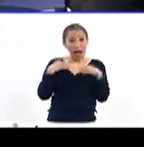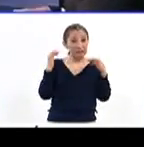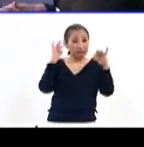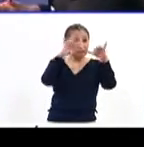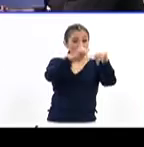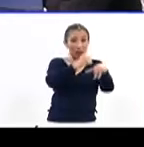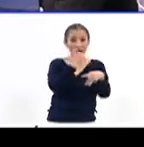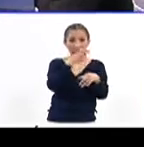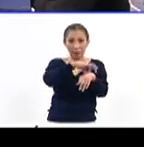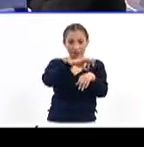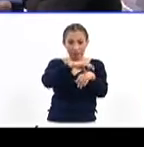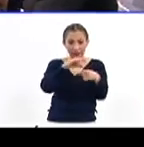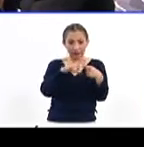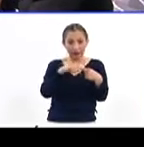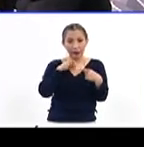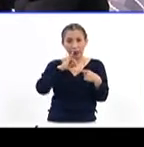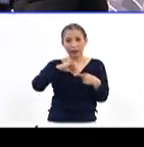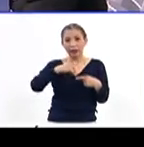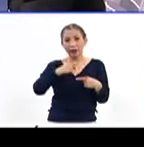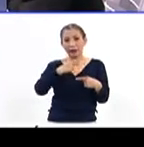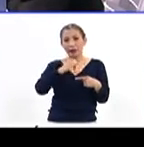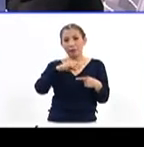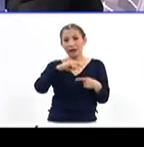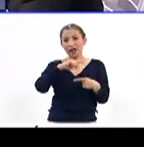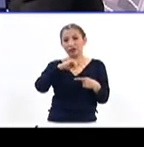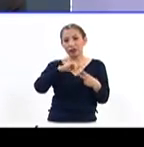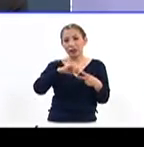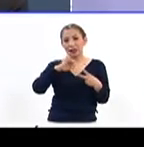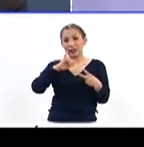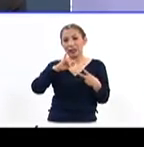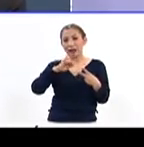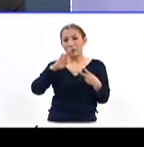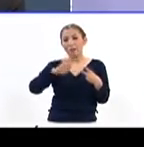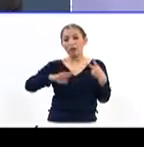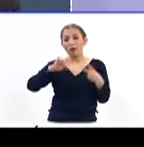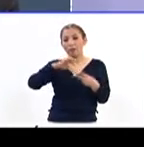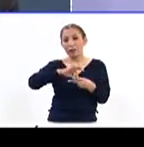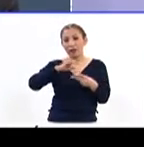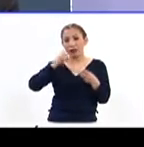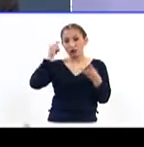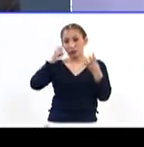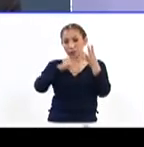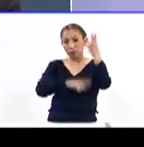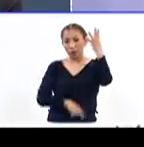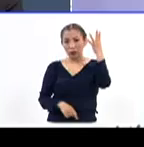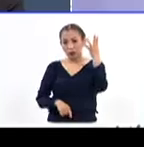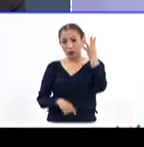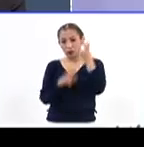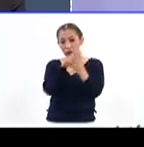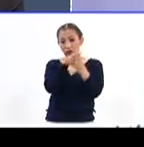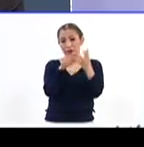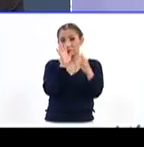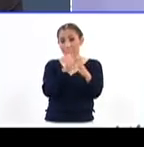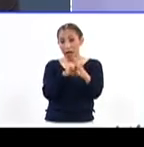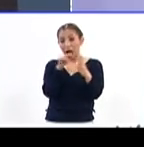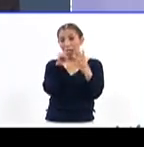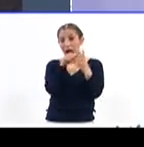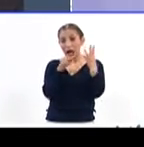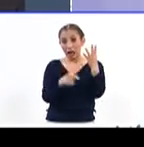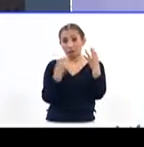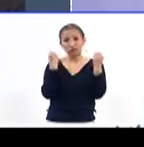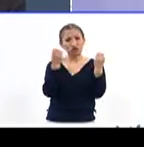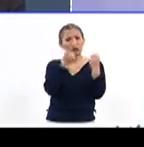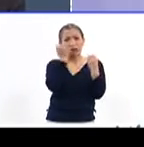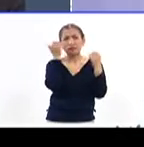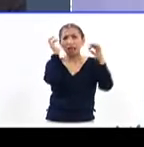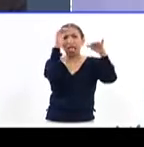demandadas, que fue medicina, ingeniería mecatrónica, ingeniería biomédica y turismo. Entonces, son las más